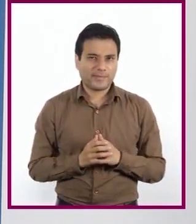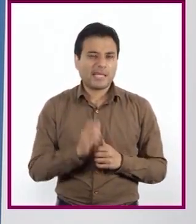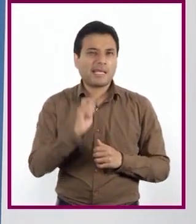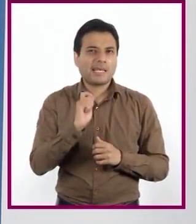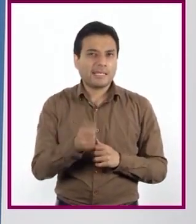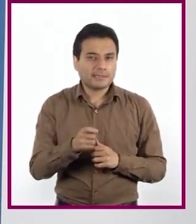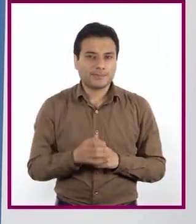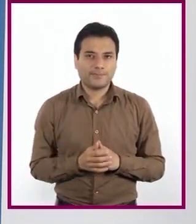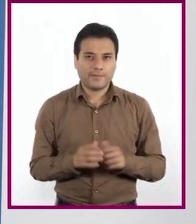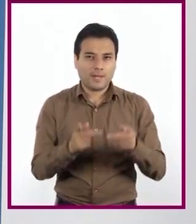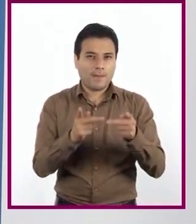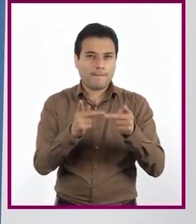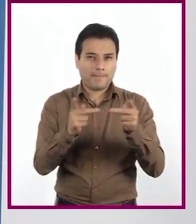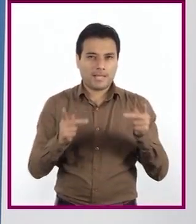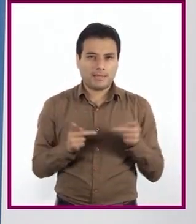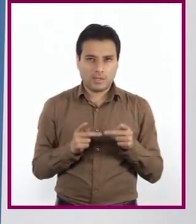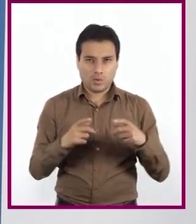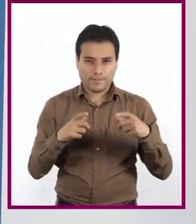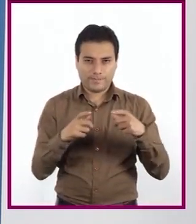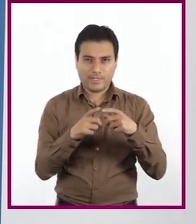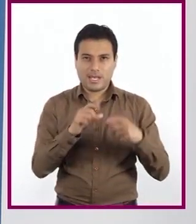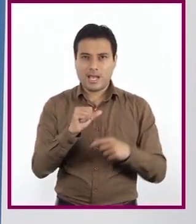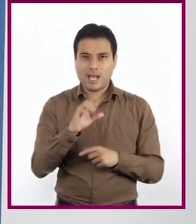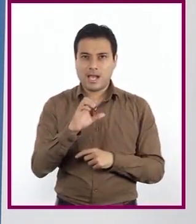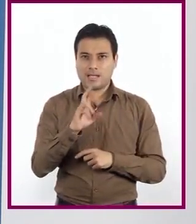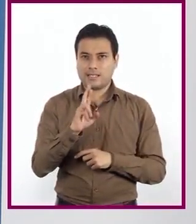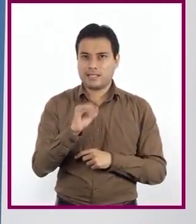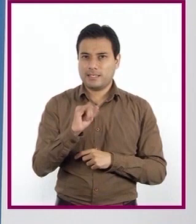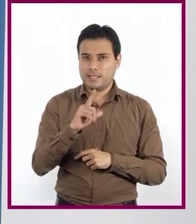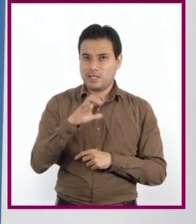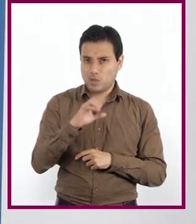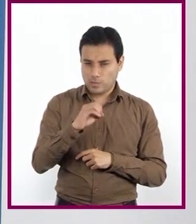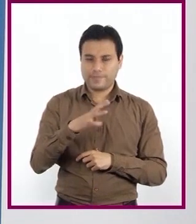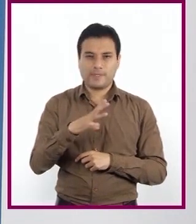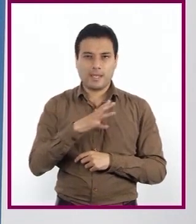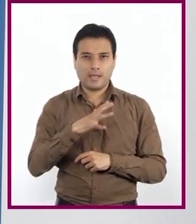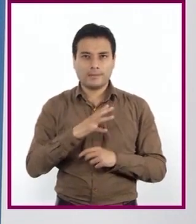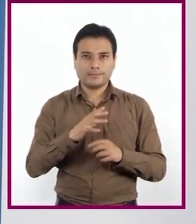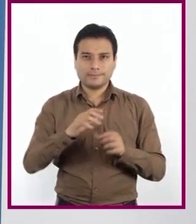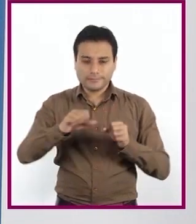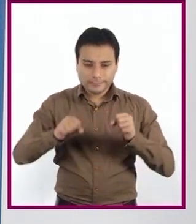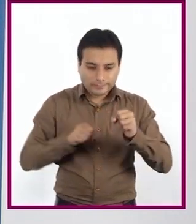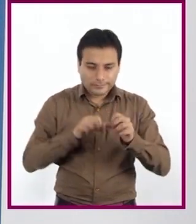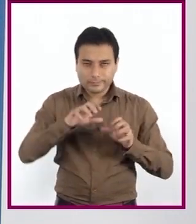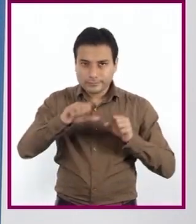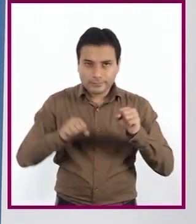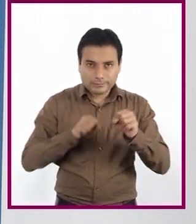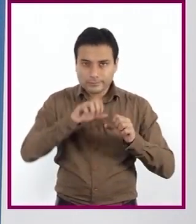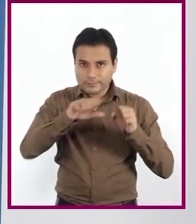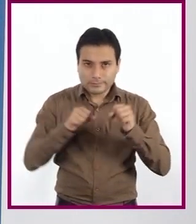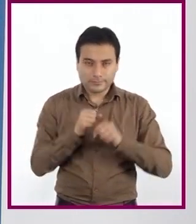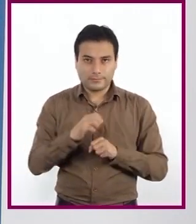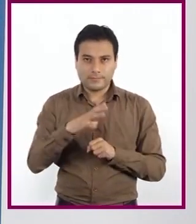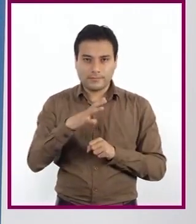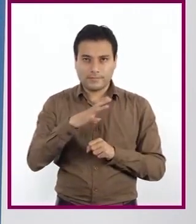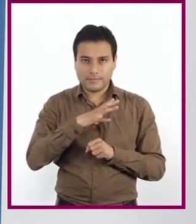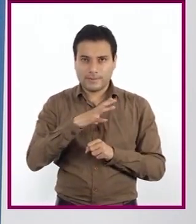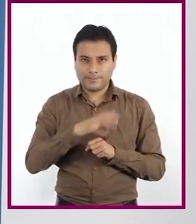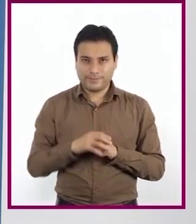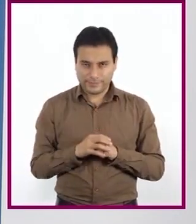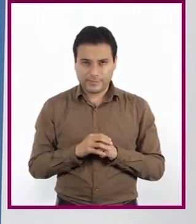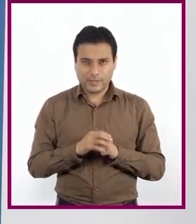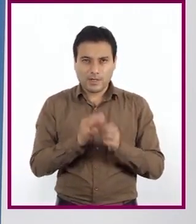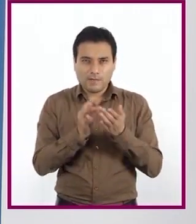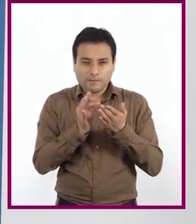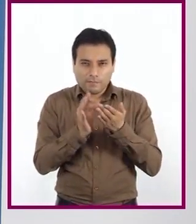un platillo de acrílico que gira por medio de una manivela y que tiene pequeñas placas metálicas colocadas radialmente